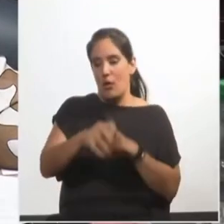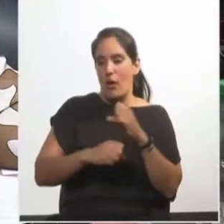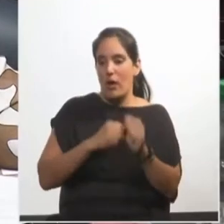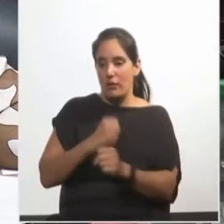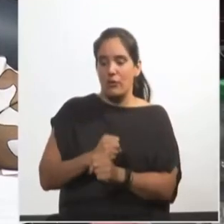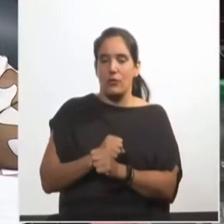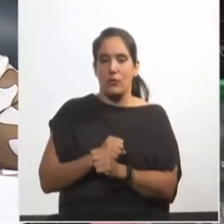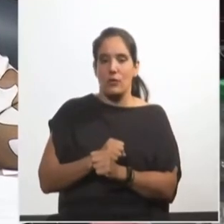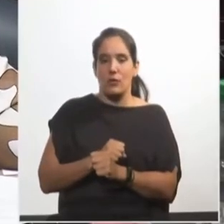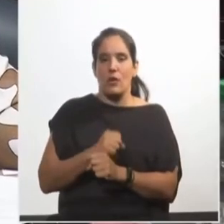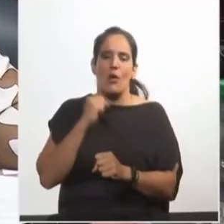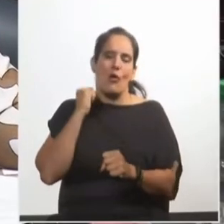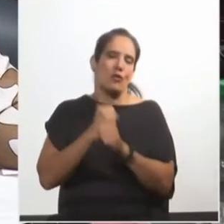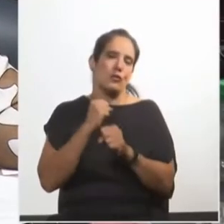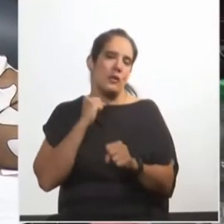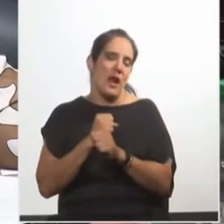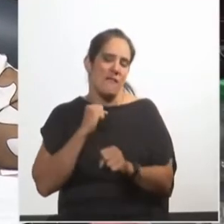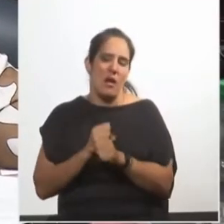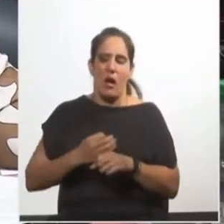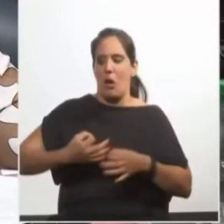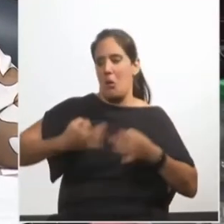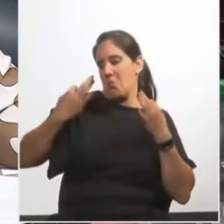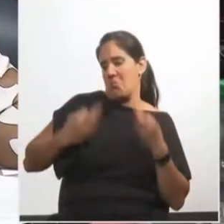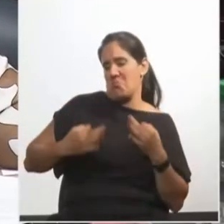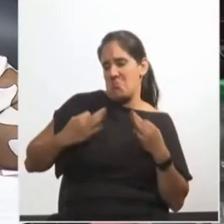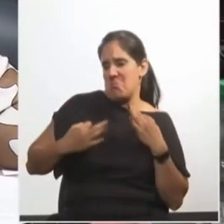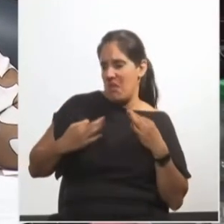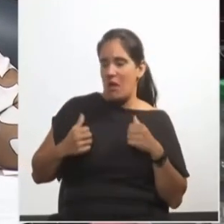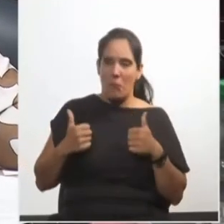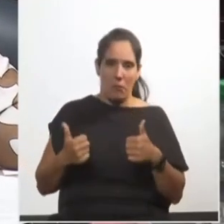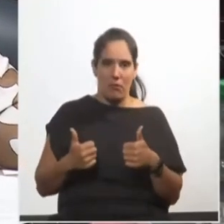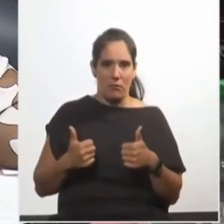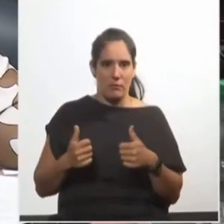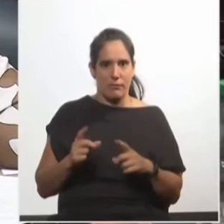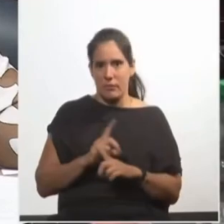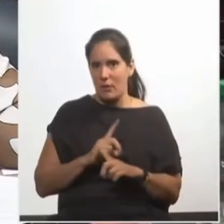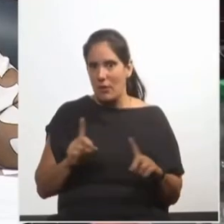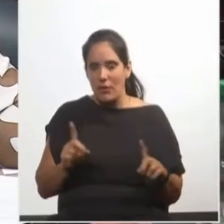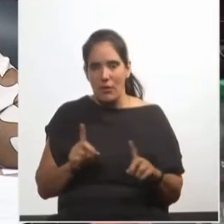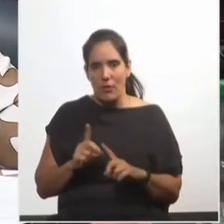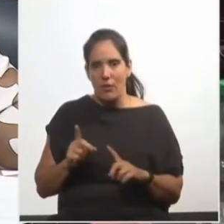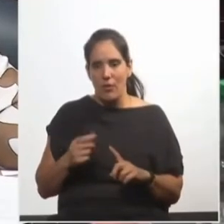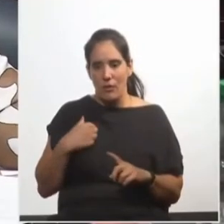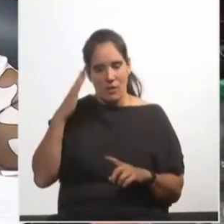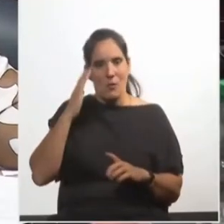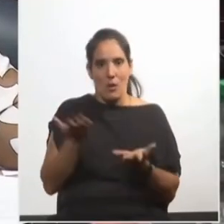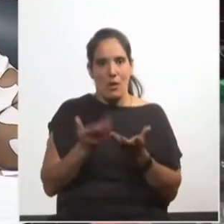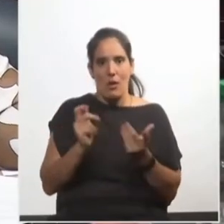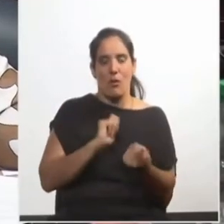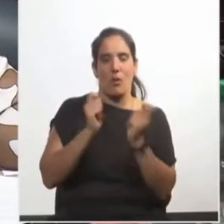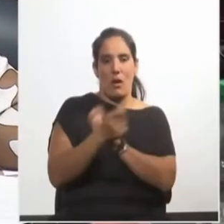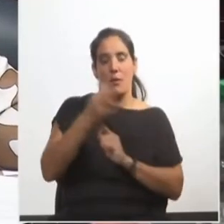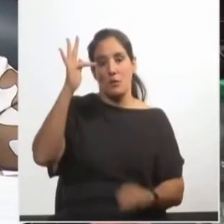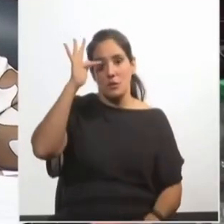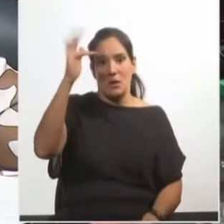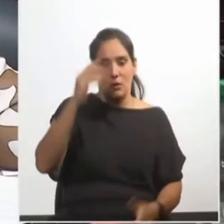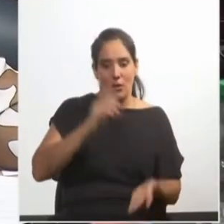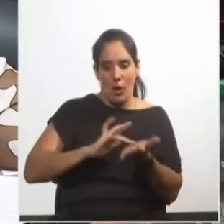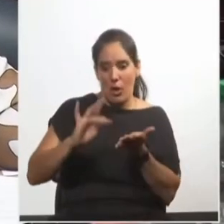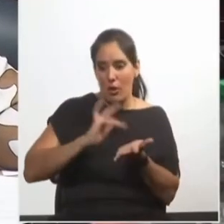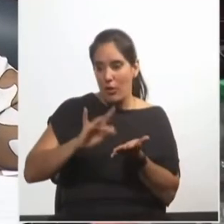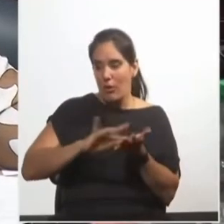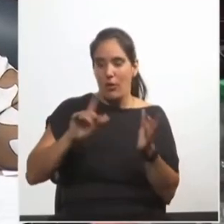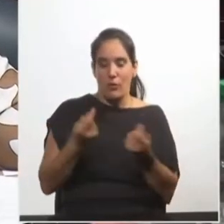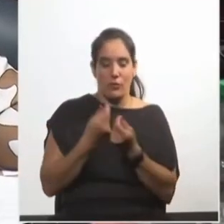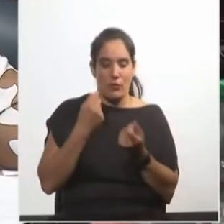de edad con trabajo o en condiciones de empleabilidad. La irrupción del cambio tecnológico impacta sobre los